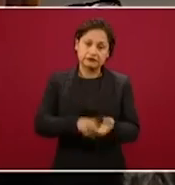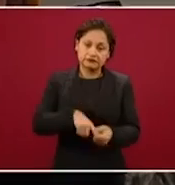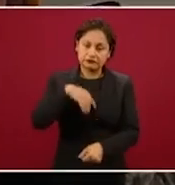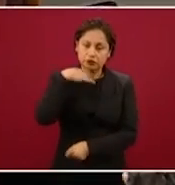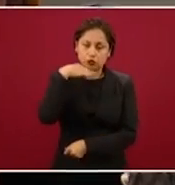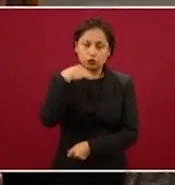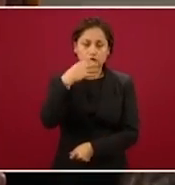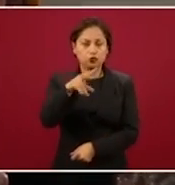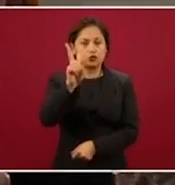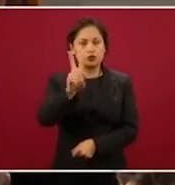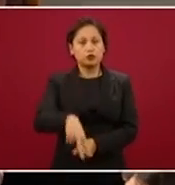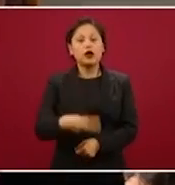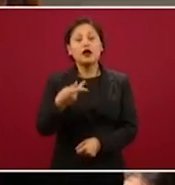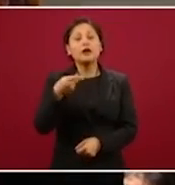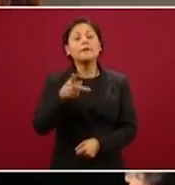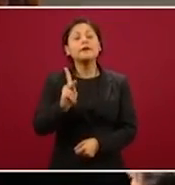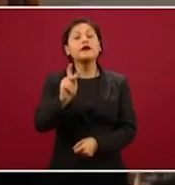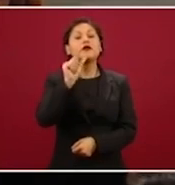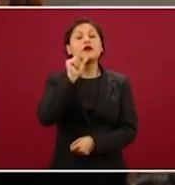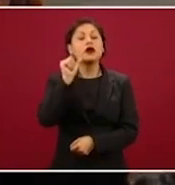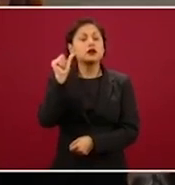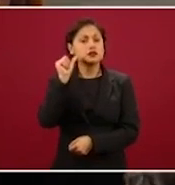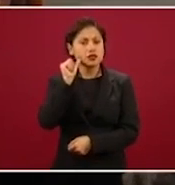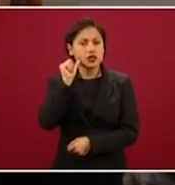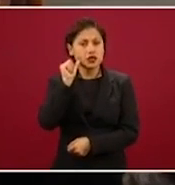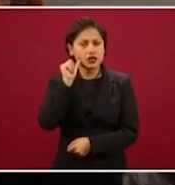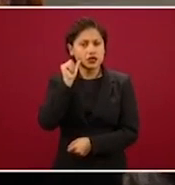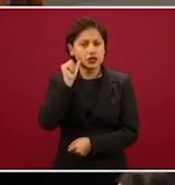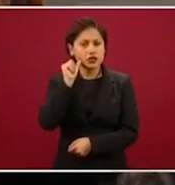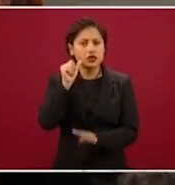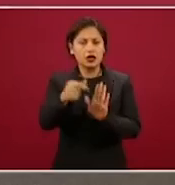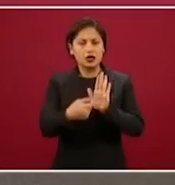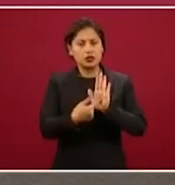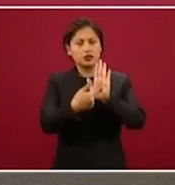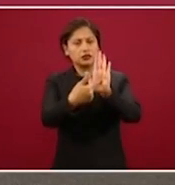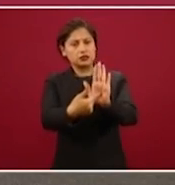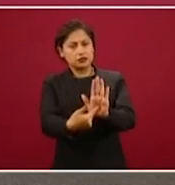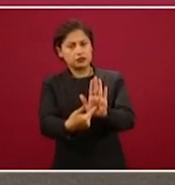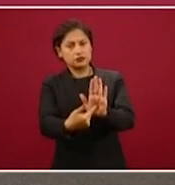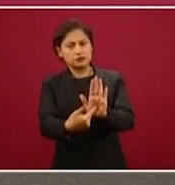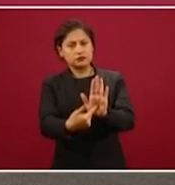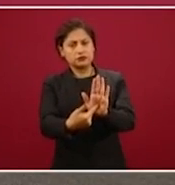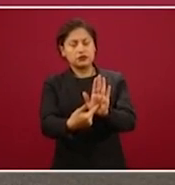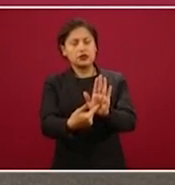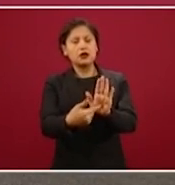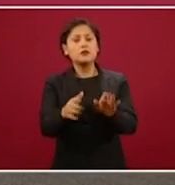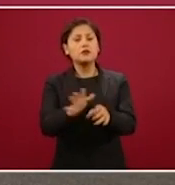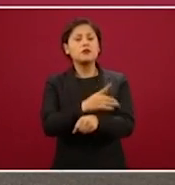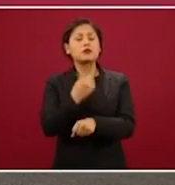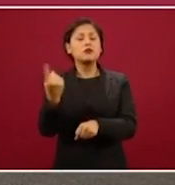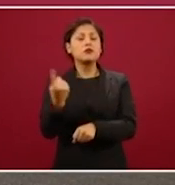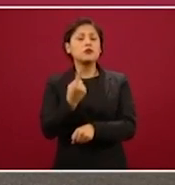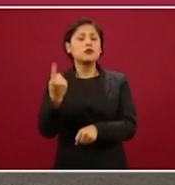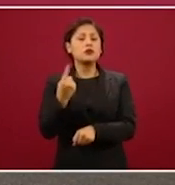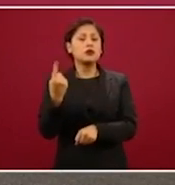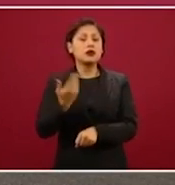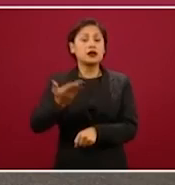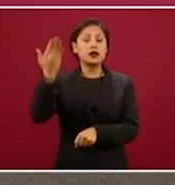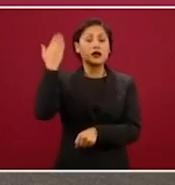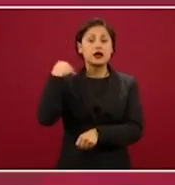conocer de cómo las grandes empresas que abastecían de